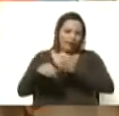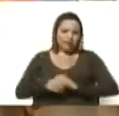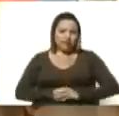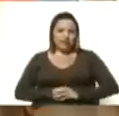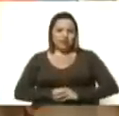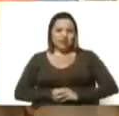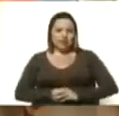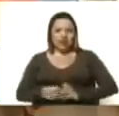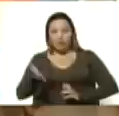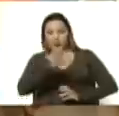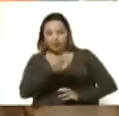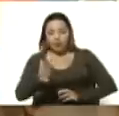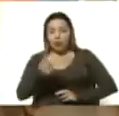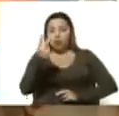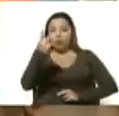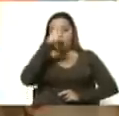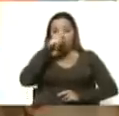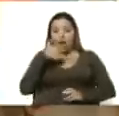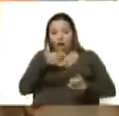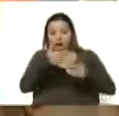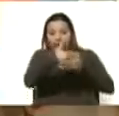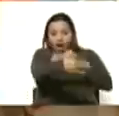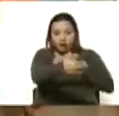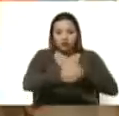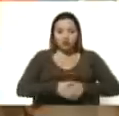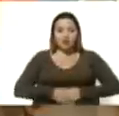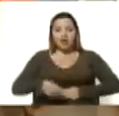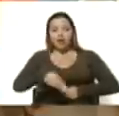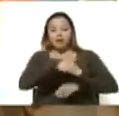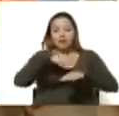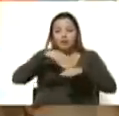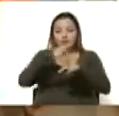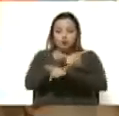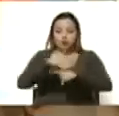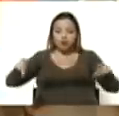dos largos años, donde este Ministerio Público,